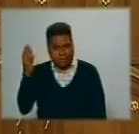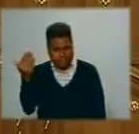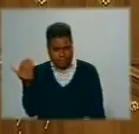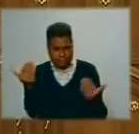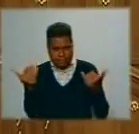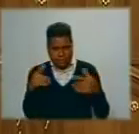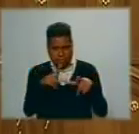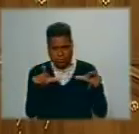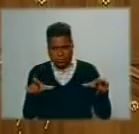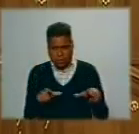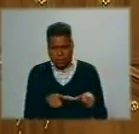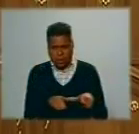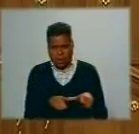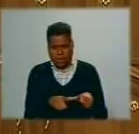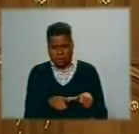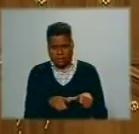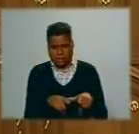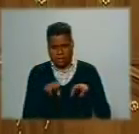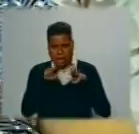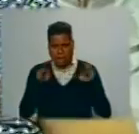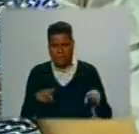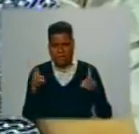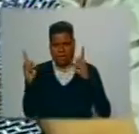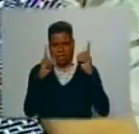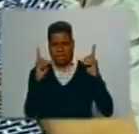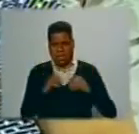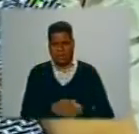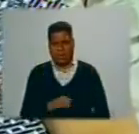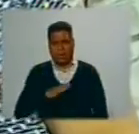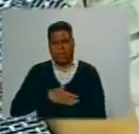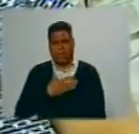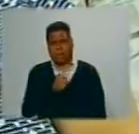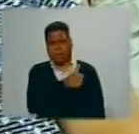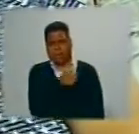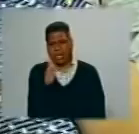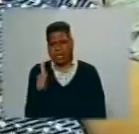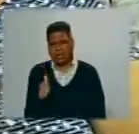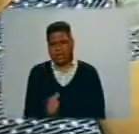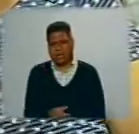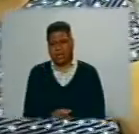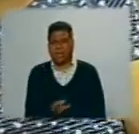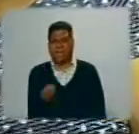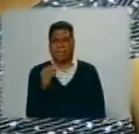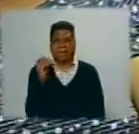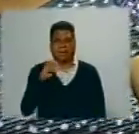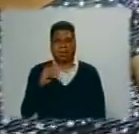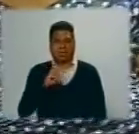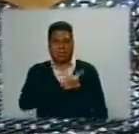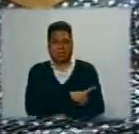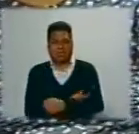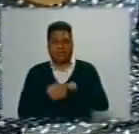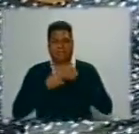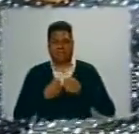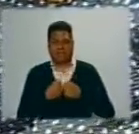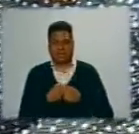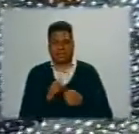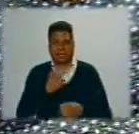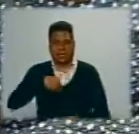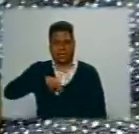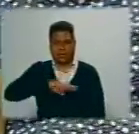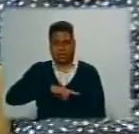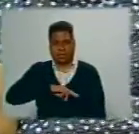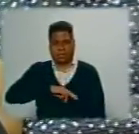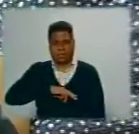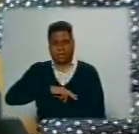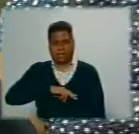Maduro para que podamos cada día sumar más fuerza en seguir enrumbando nuestra patria.